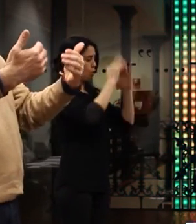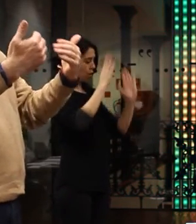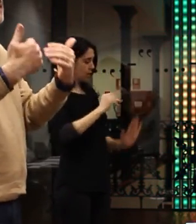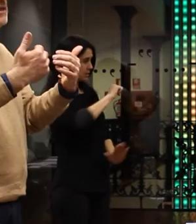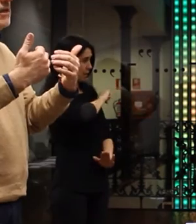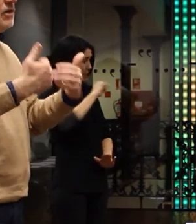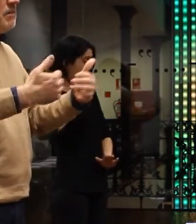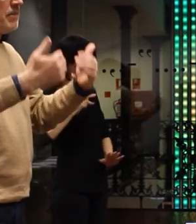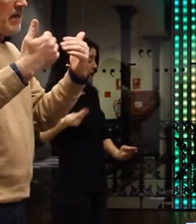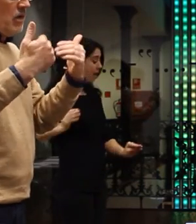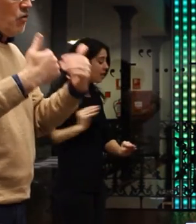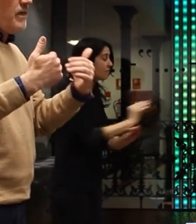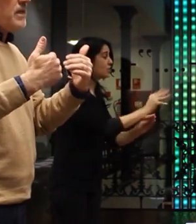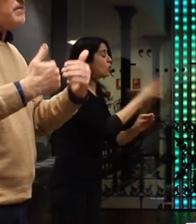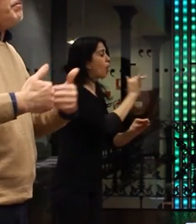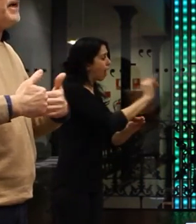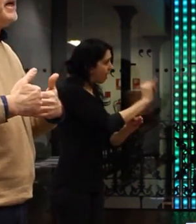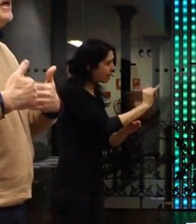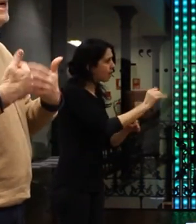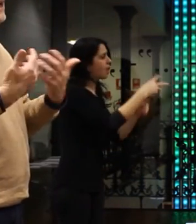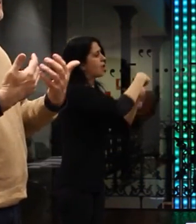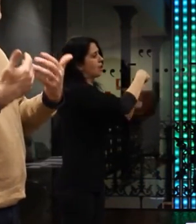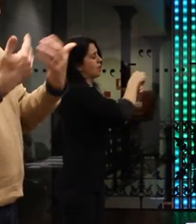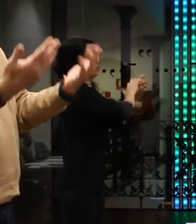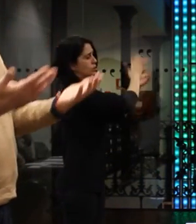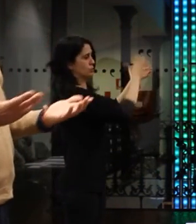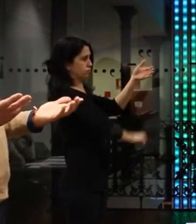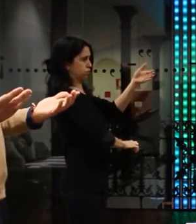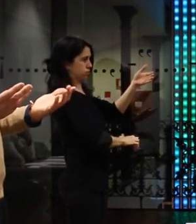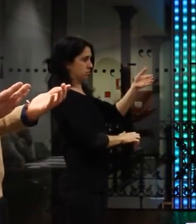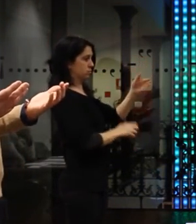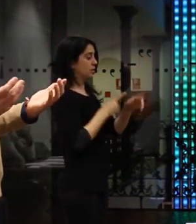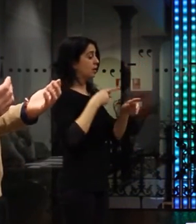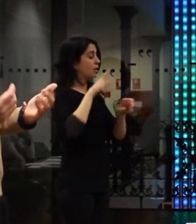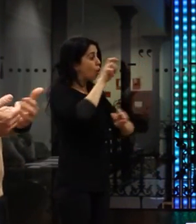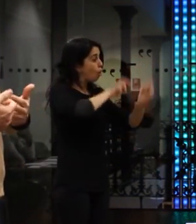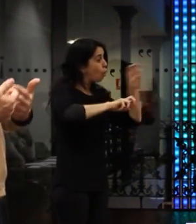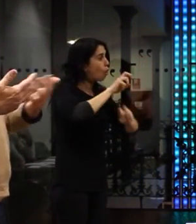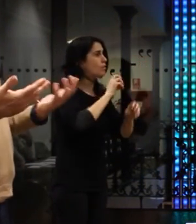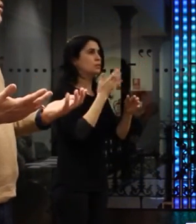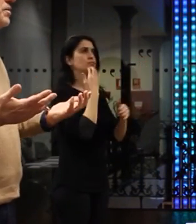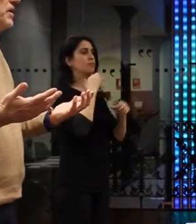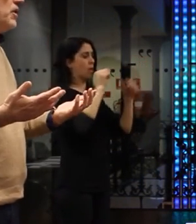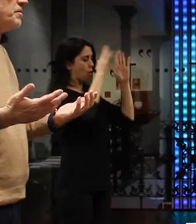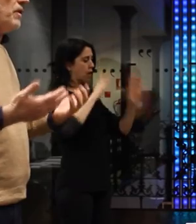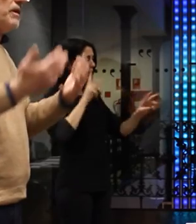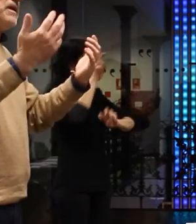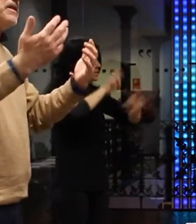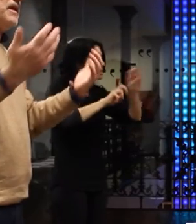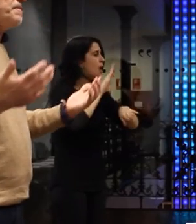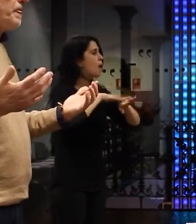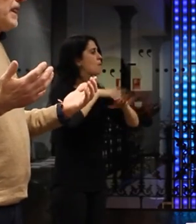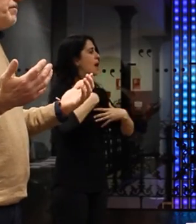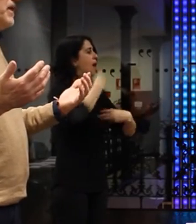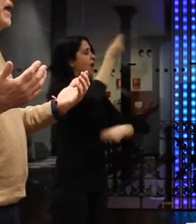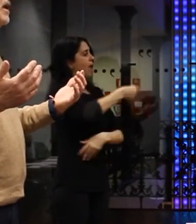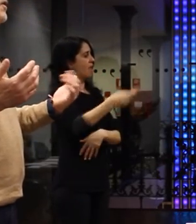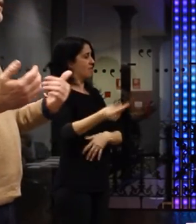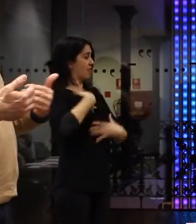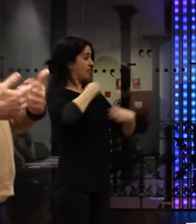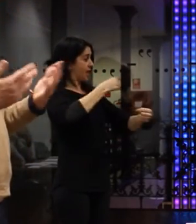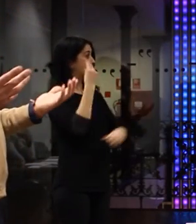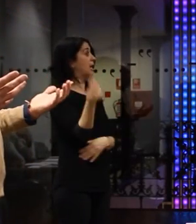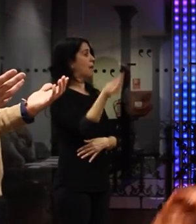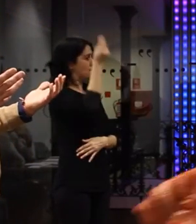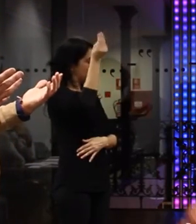para rehabilitaciones, para obras, para alcanzar eficiencia energética. Uno de los problemas que ha